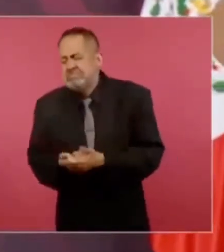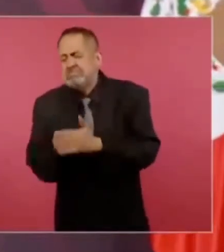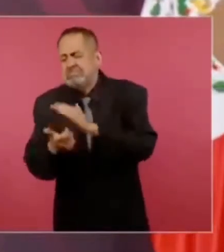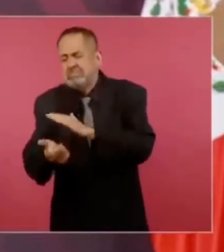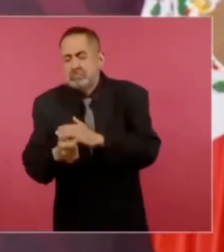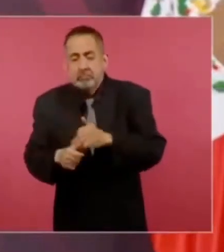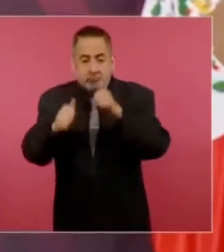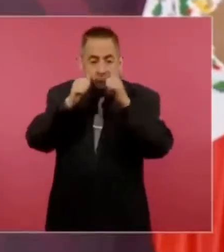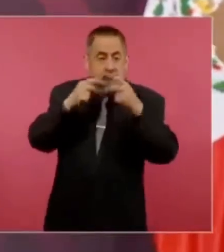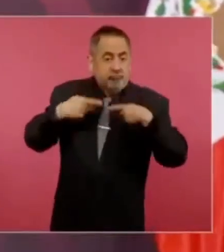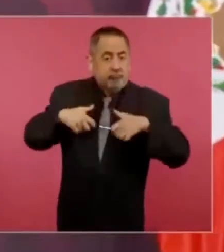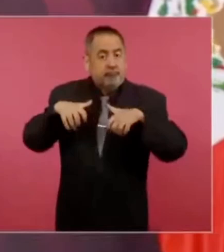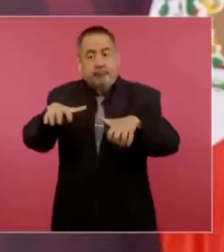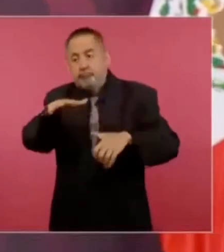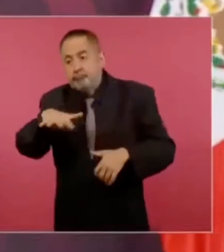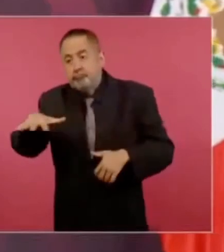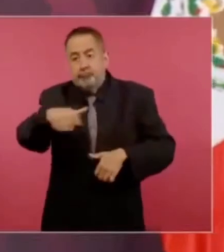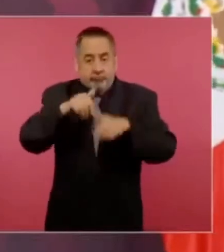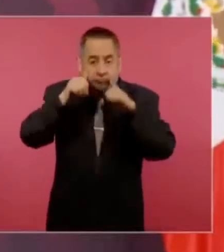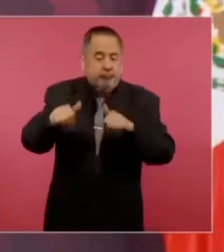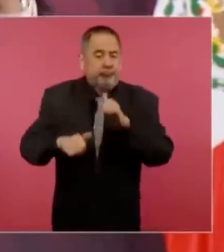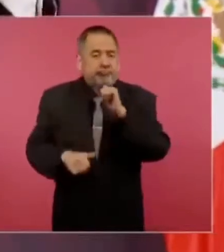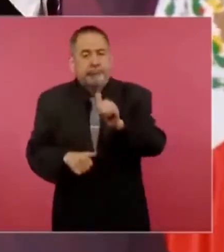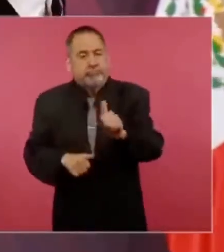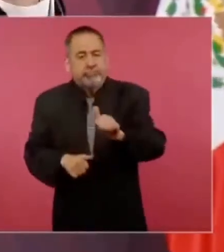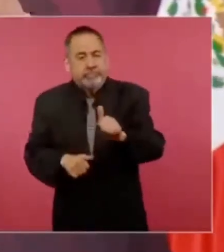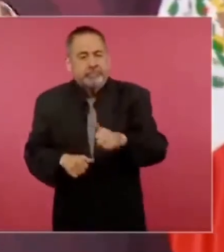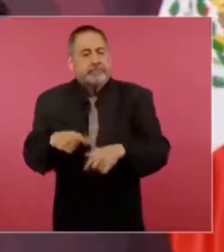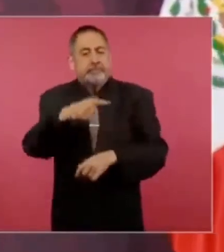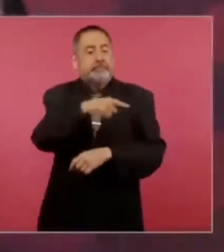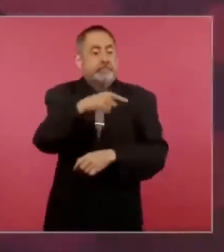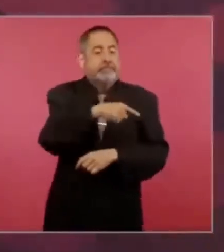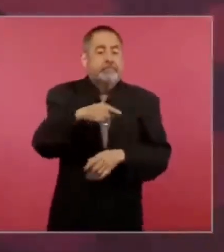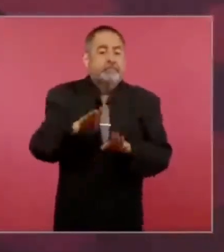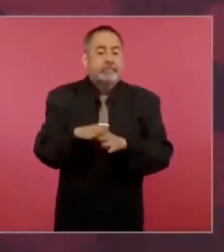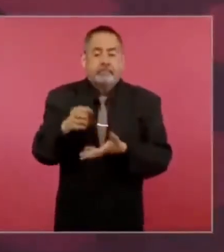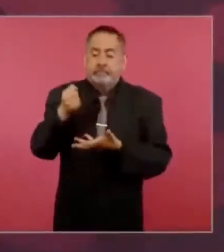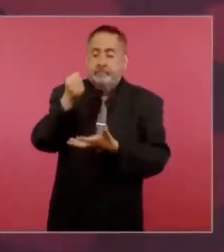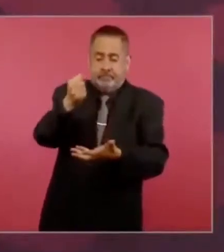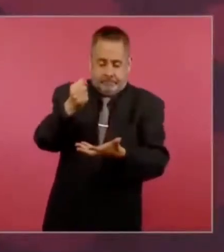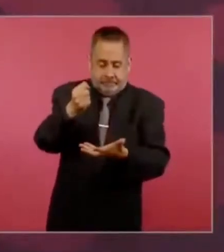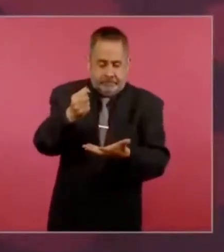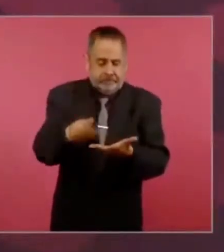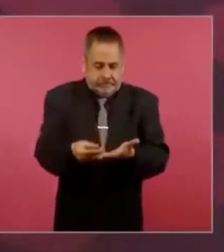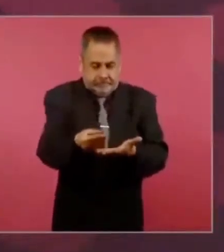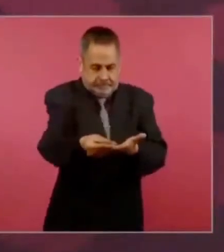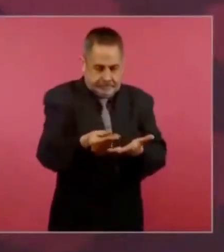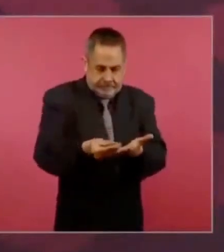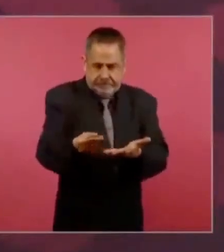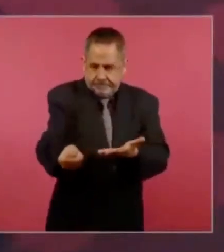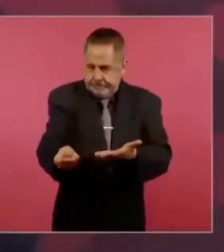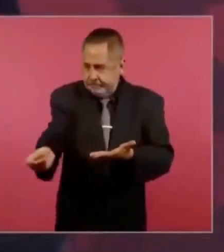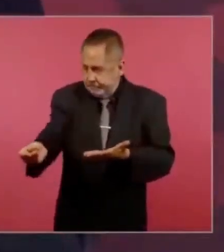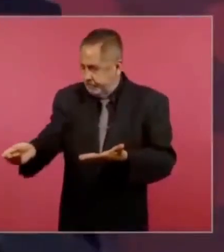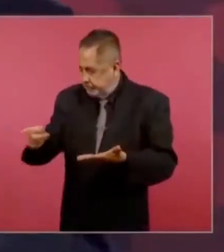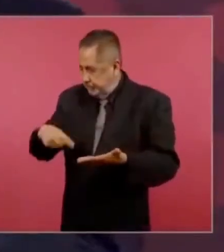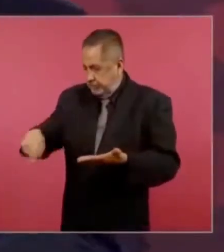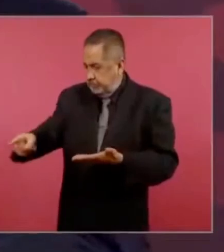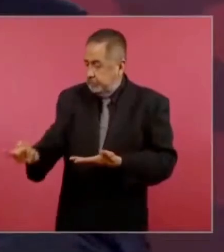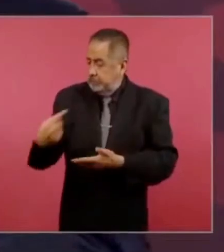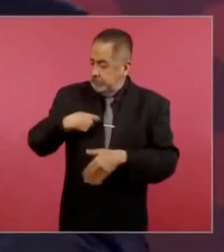atender al pueblo, el presupuesto lo utilizaban para cooptar, para